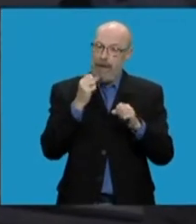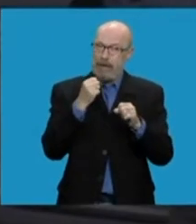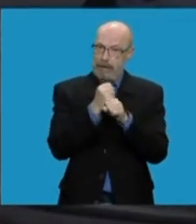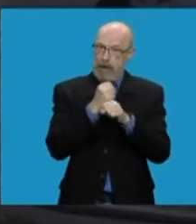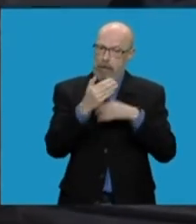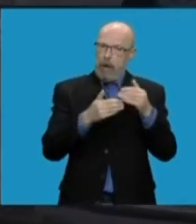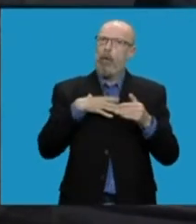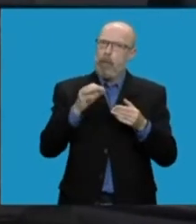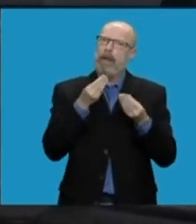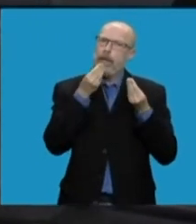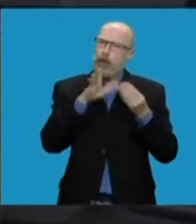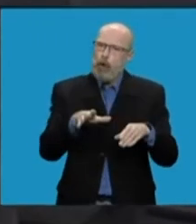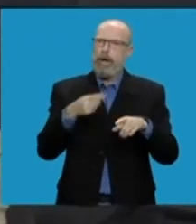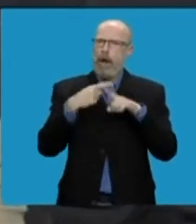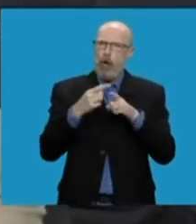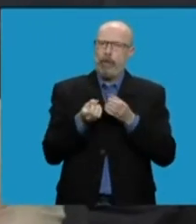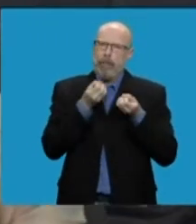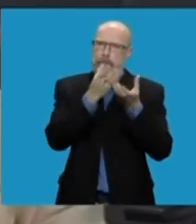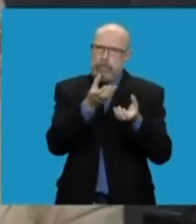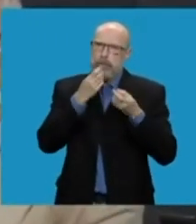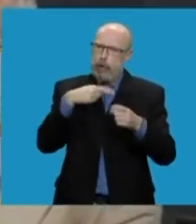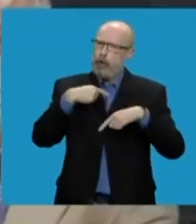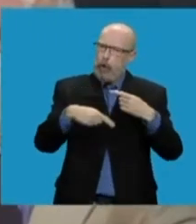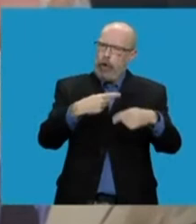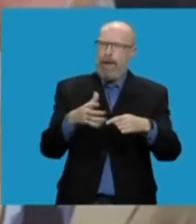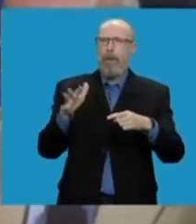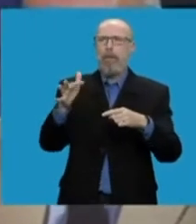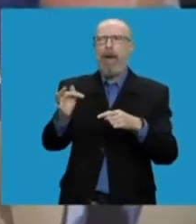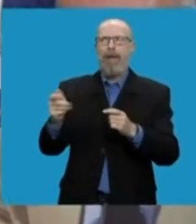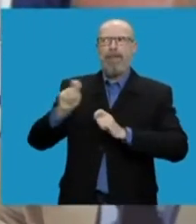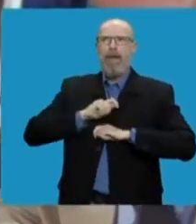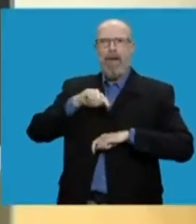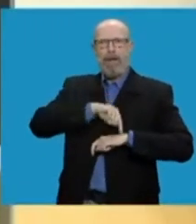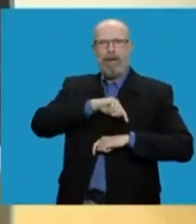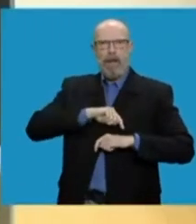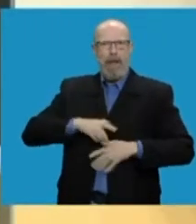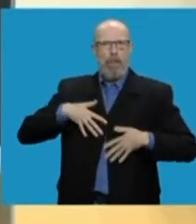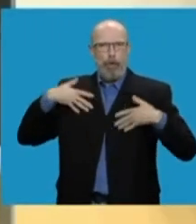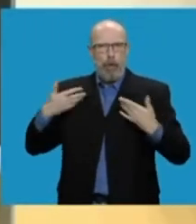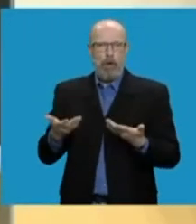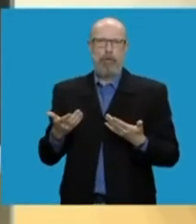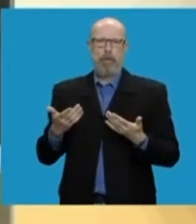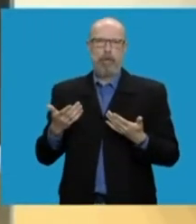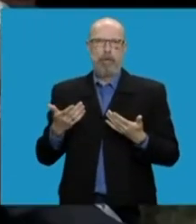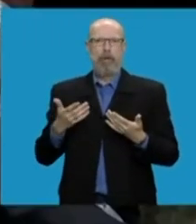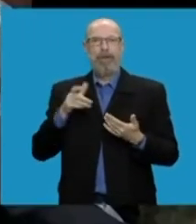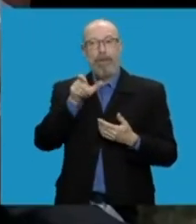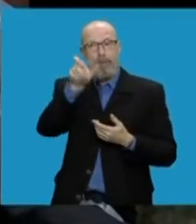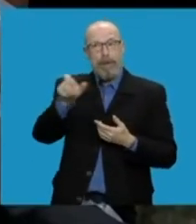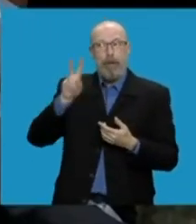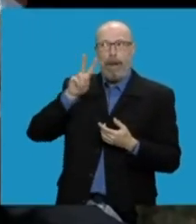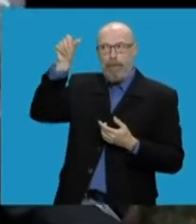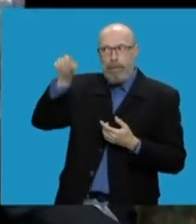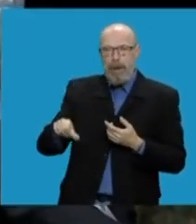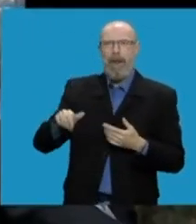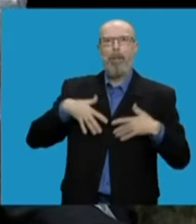narrarla día a día, sino también nos permite emocionarnos y tenemos el privilegio de emocionar a la gente y de